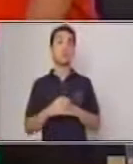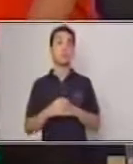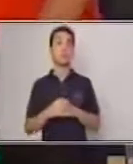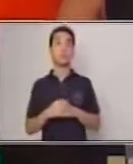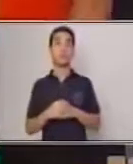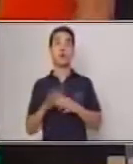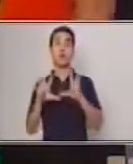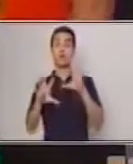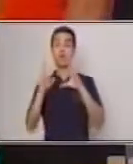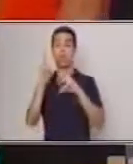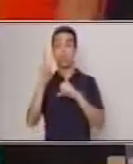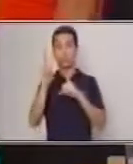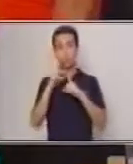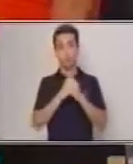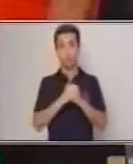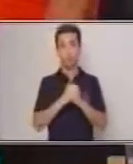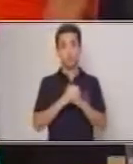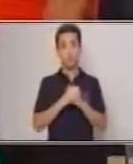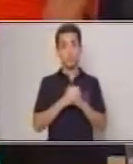12.